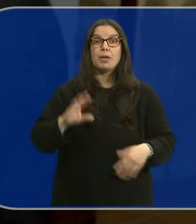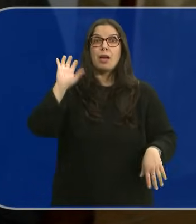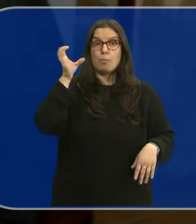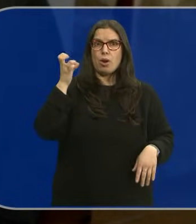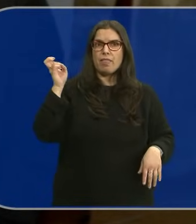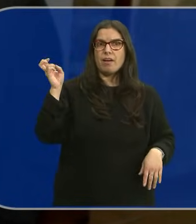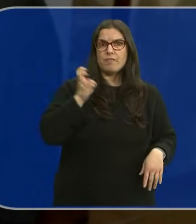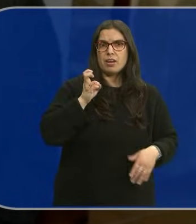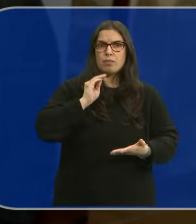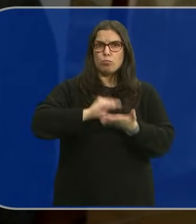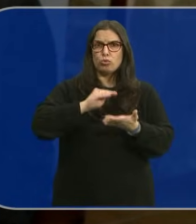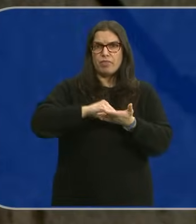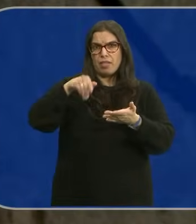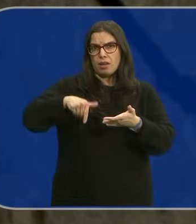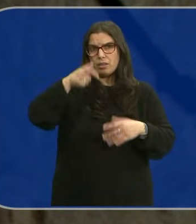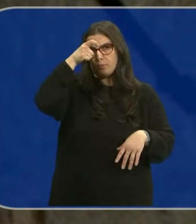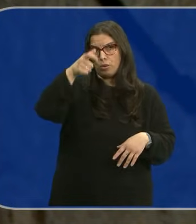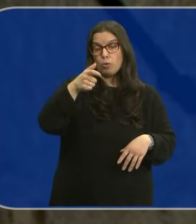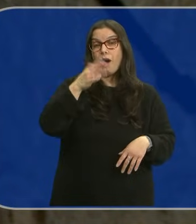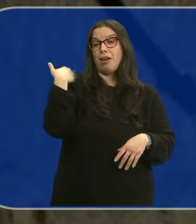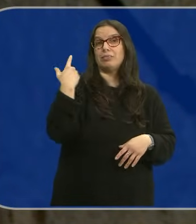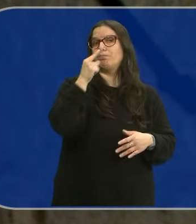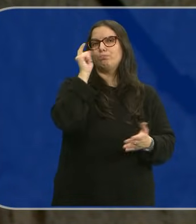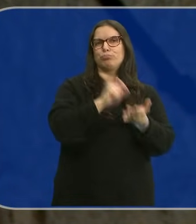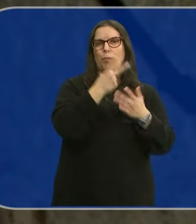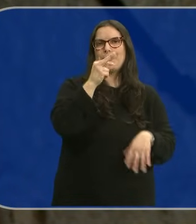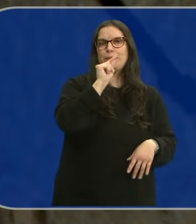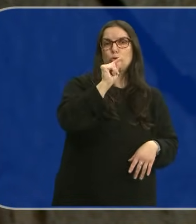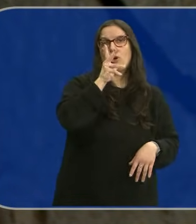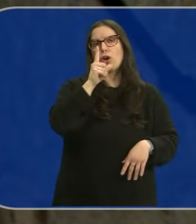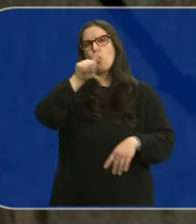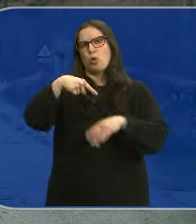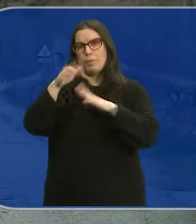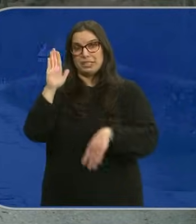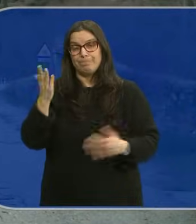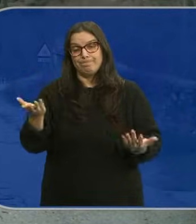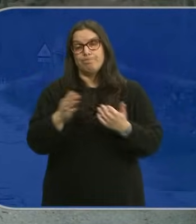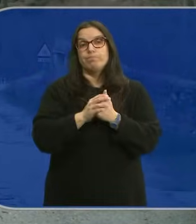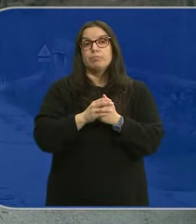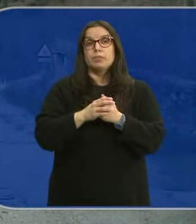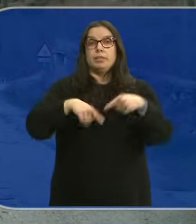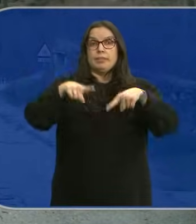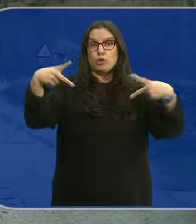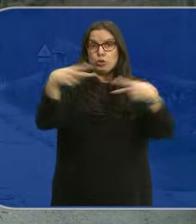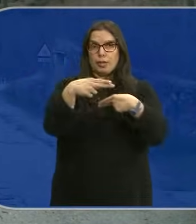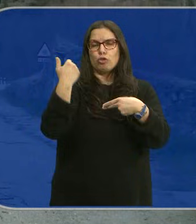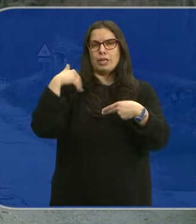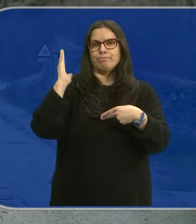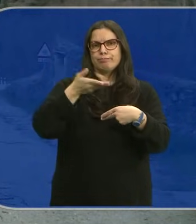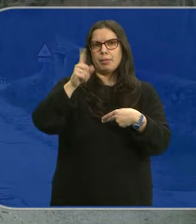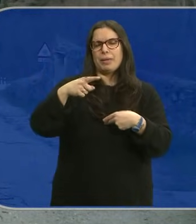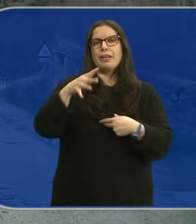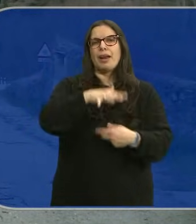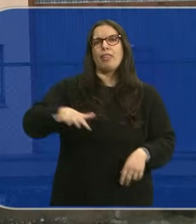ambulancia viene muchas veces al valle. En lugar de tardar 20 minutos, puede tardar 1 hora y algo. El corte al tráfico ya se percibe en la